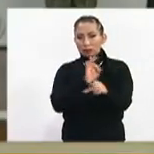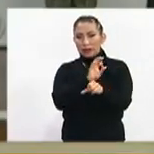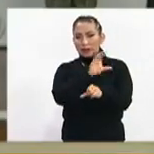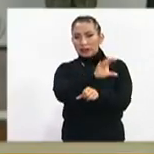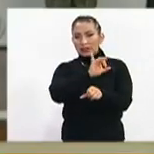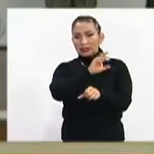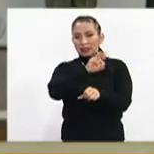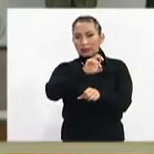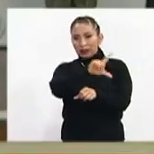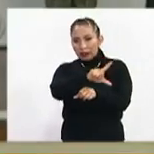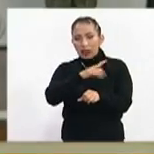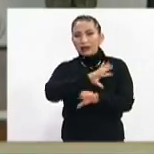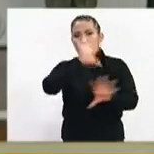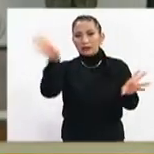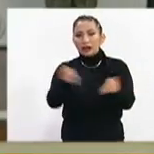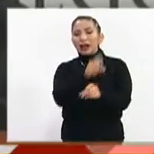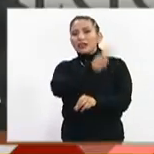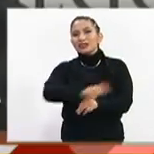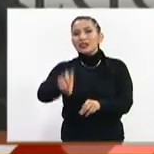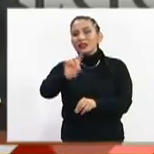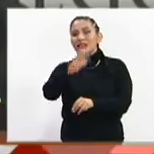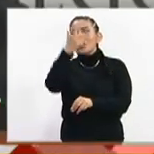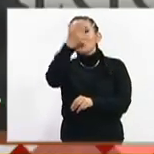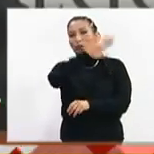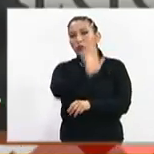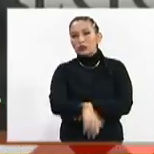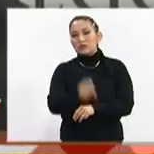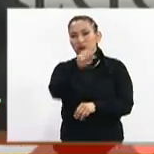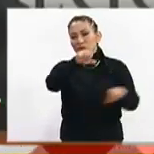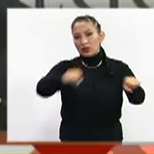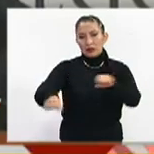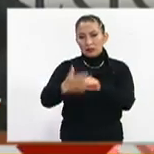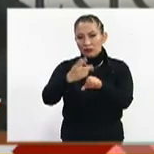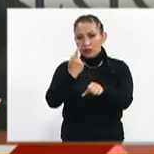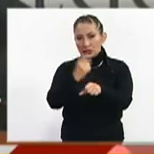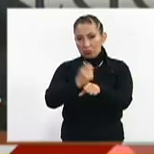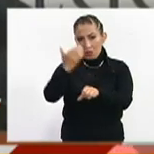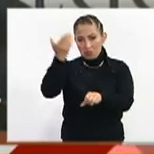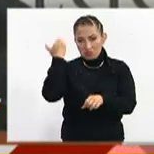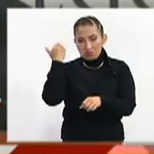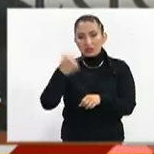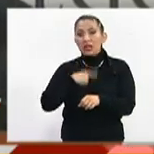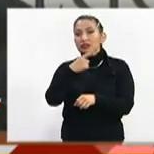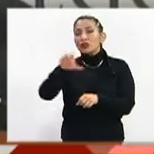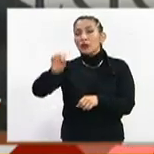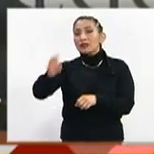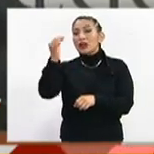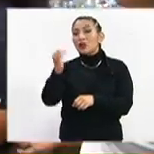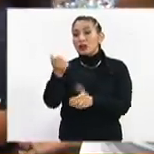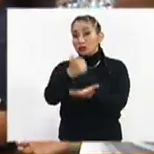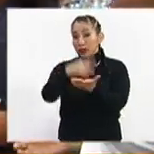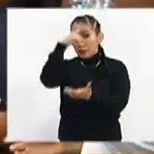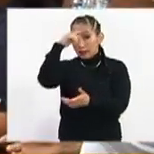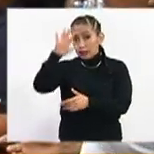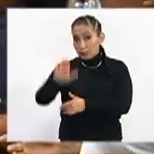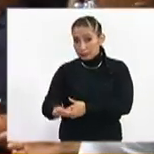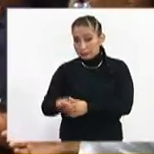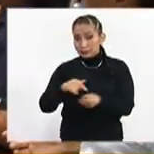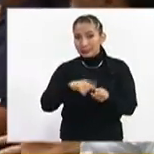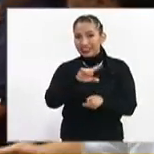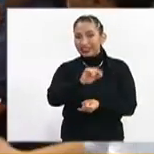Civil, Luis Felipe Puente, suman ya 338 muertos por el sismo de la semana pasada, 199 en la Ciudad de